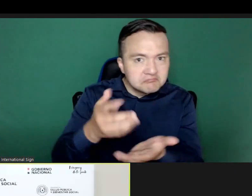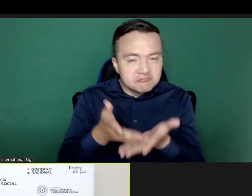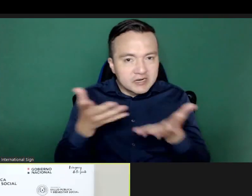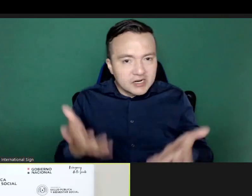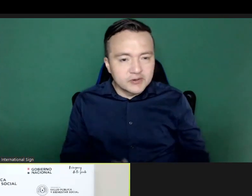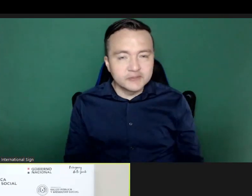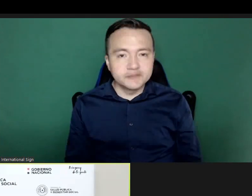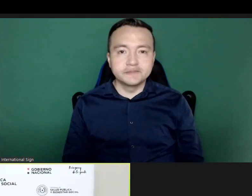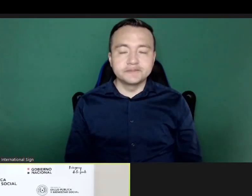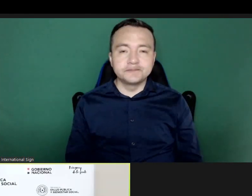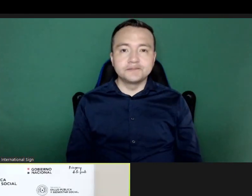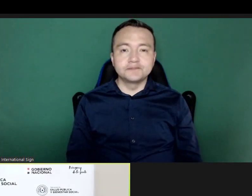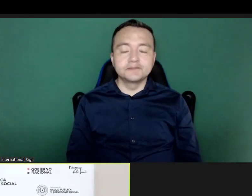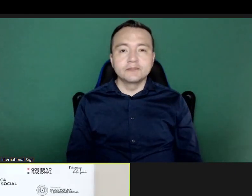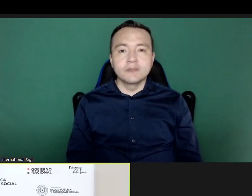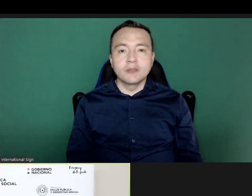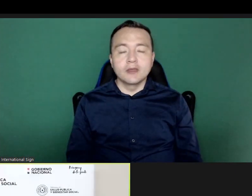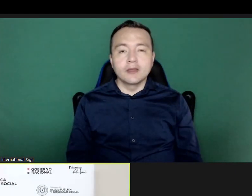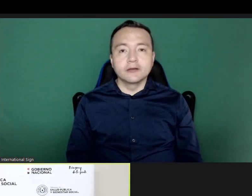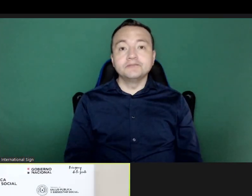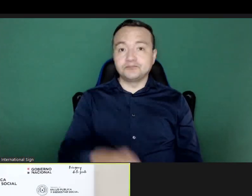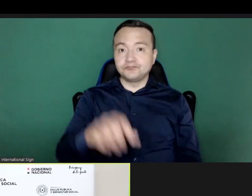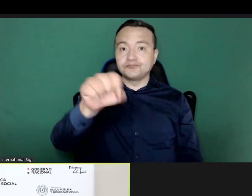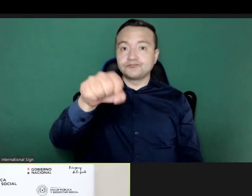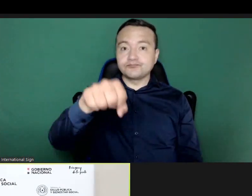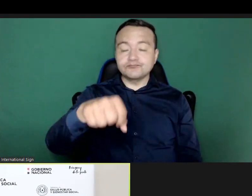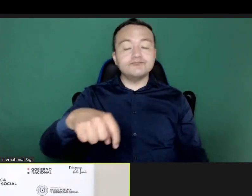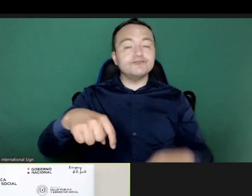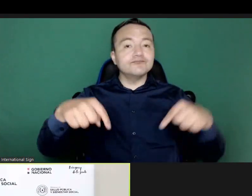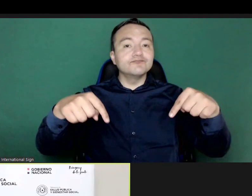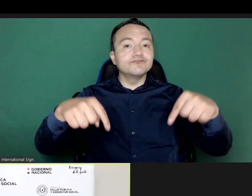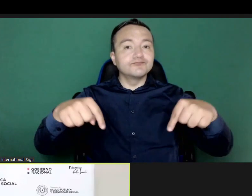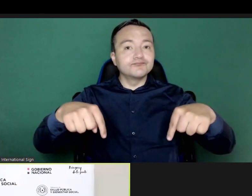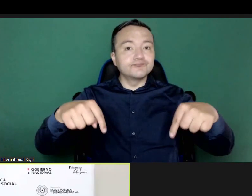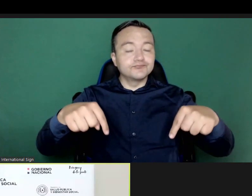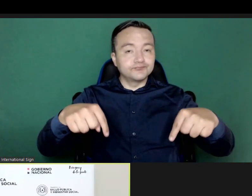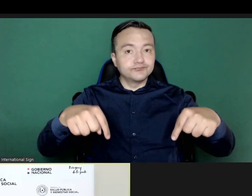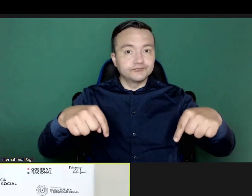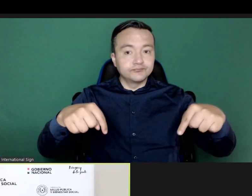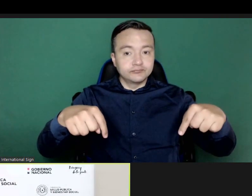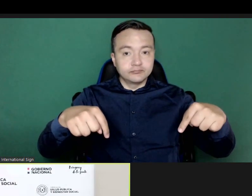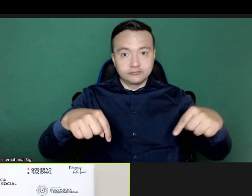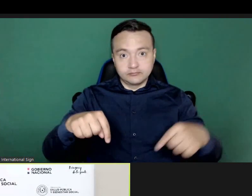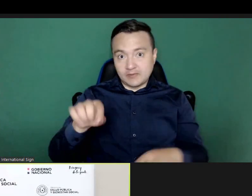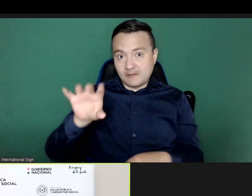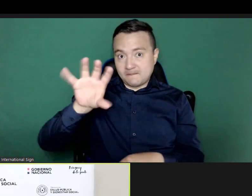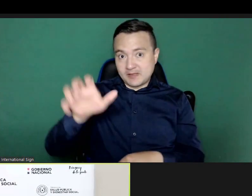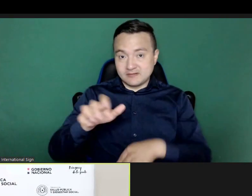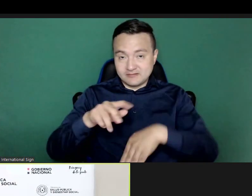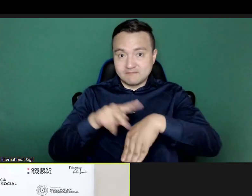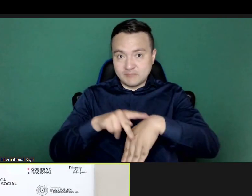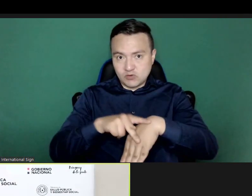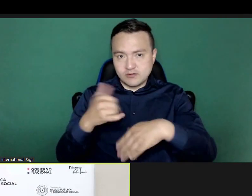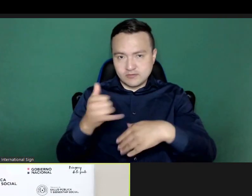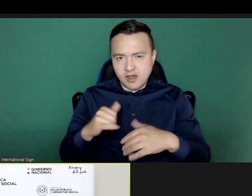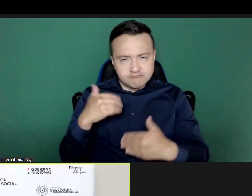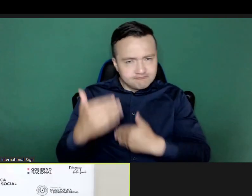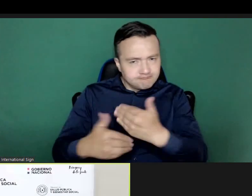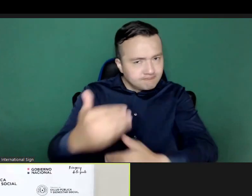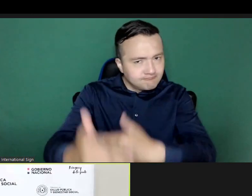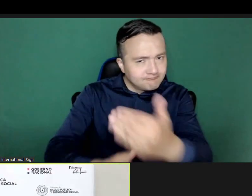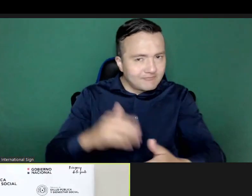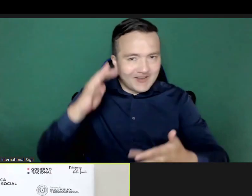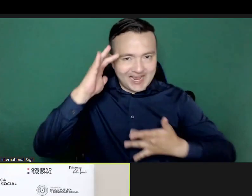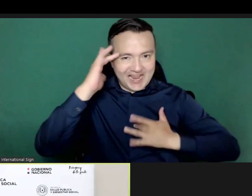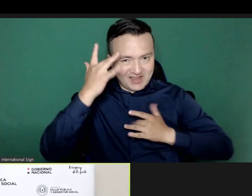Sí, en nuestro país, para el proceso de las enfermedades crónicas, es un proceso que venimos avanzando desde